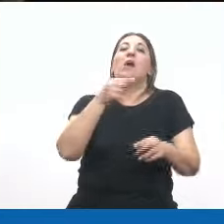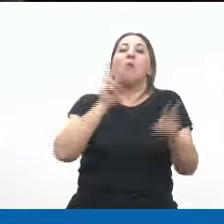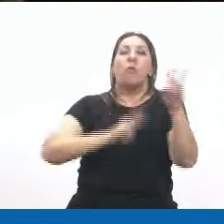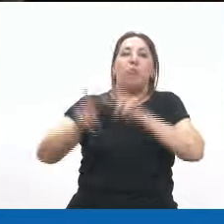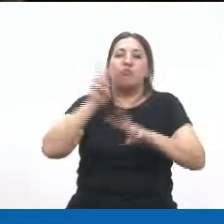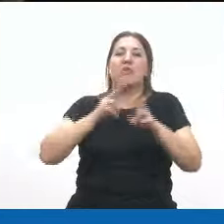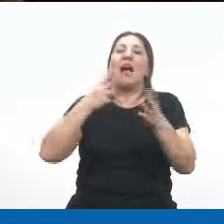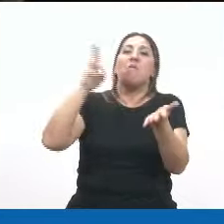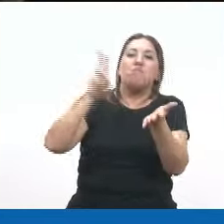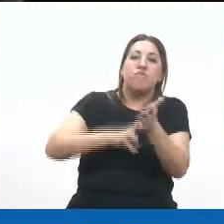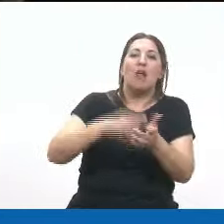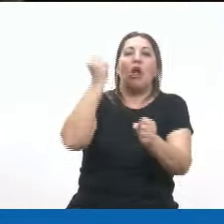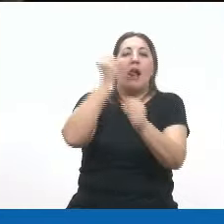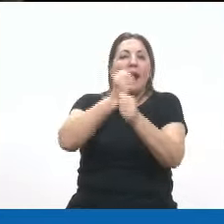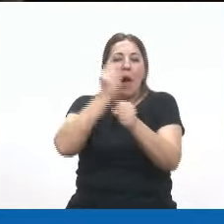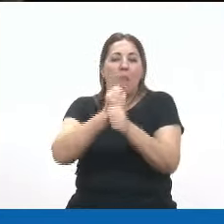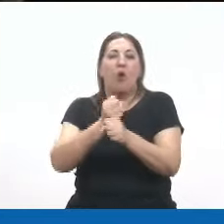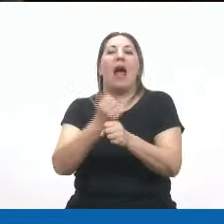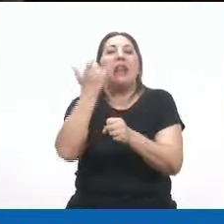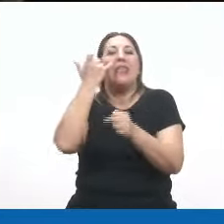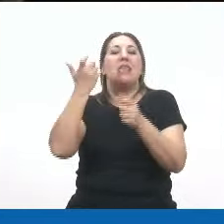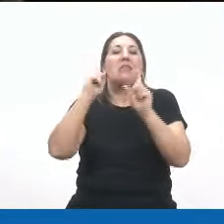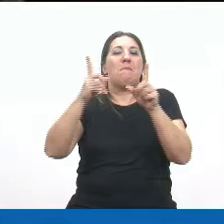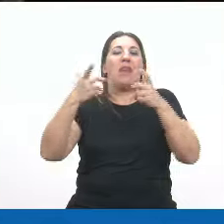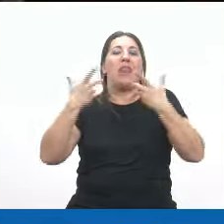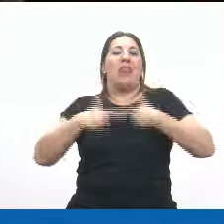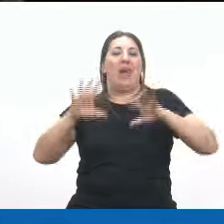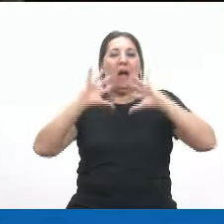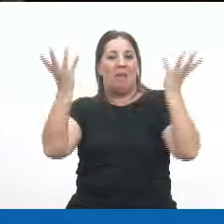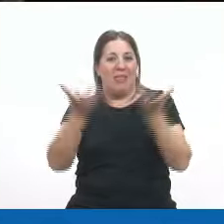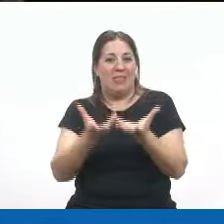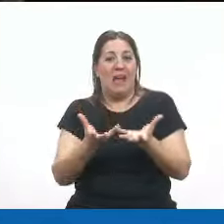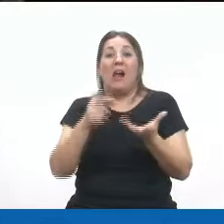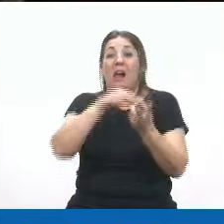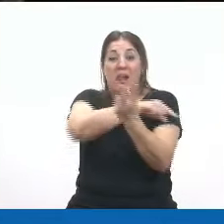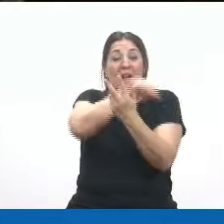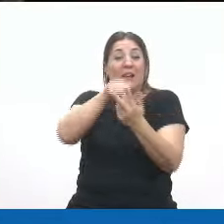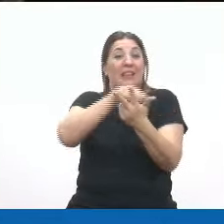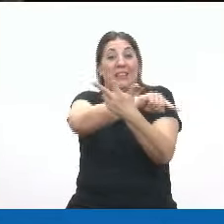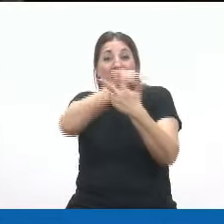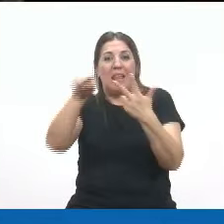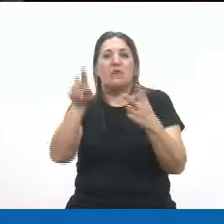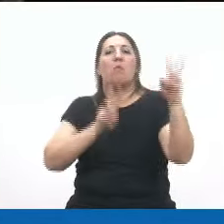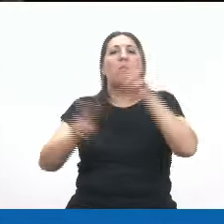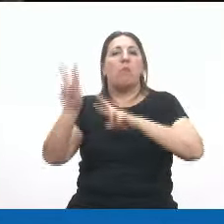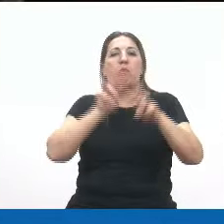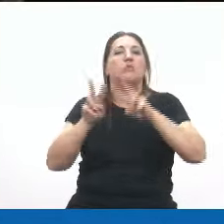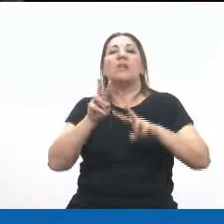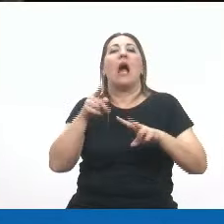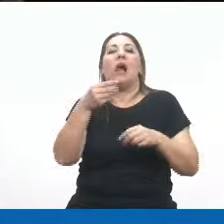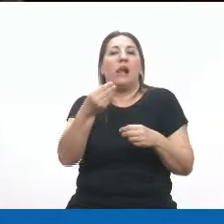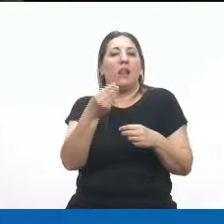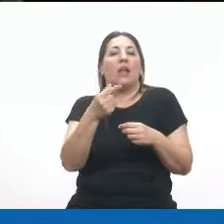laboral y ambiental este paquete contiene las tres flexibilizaciones para arruinarle la vida a los argentinos